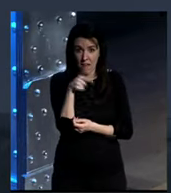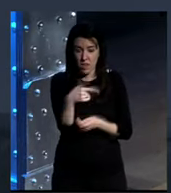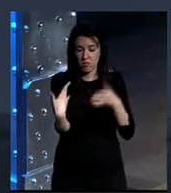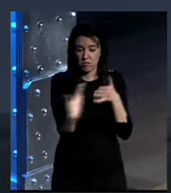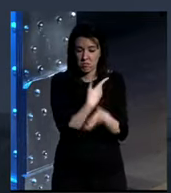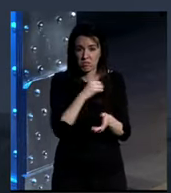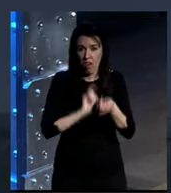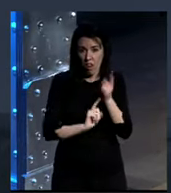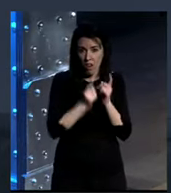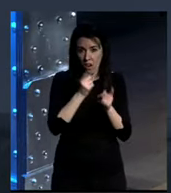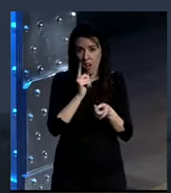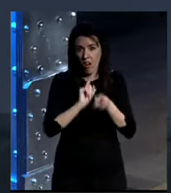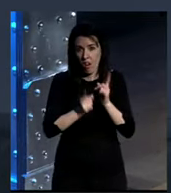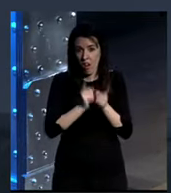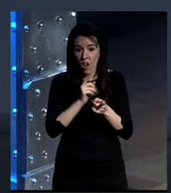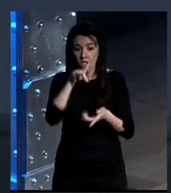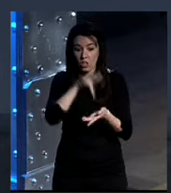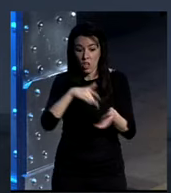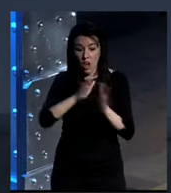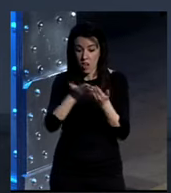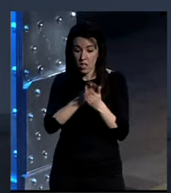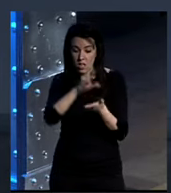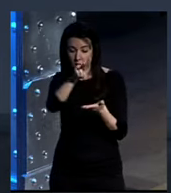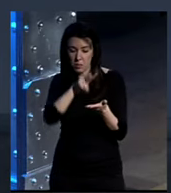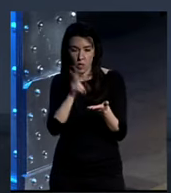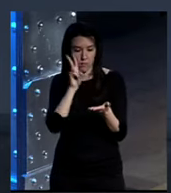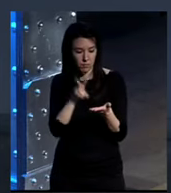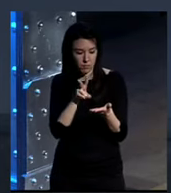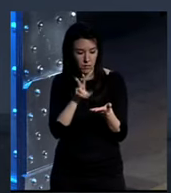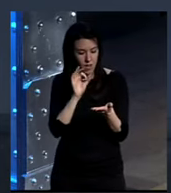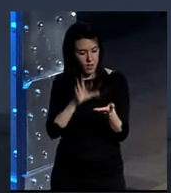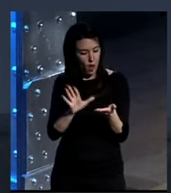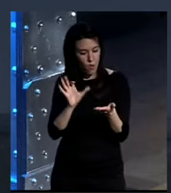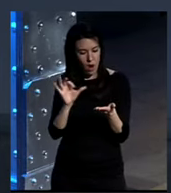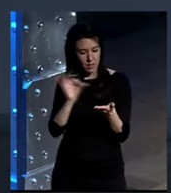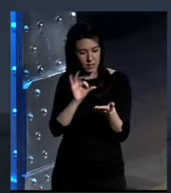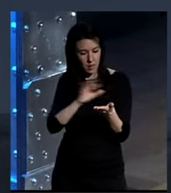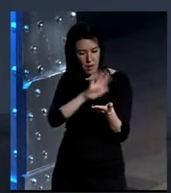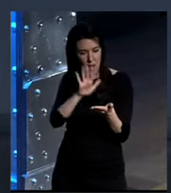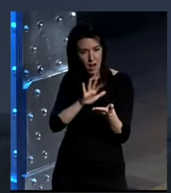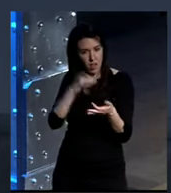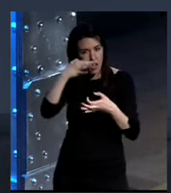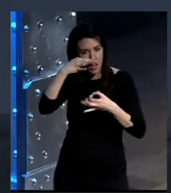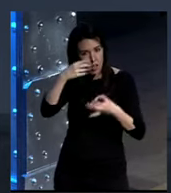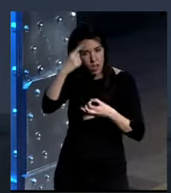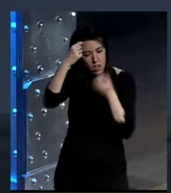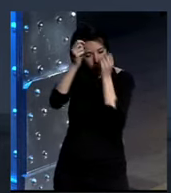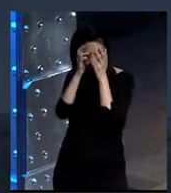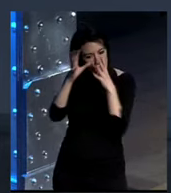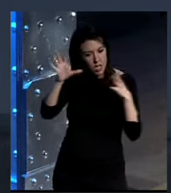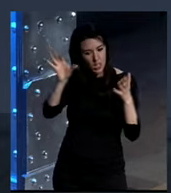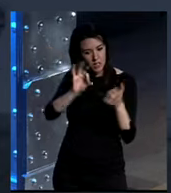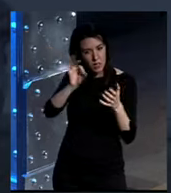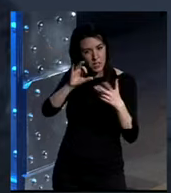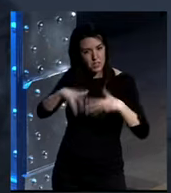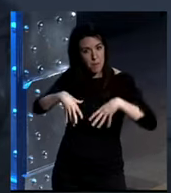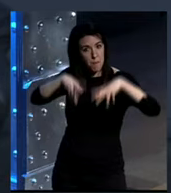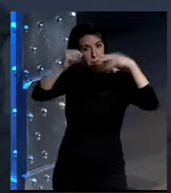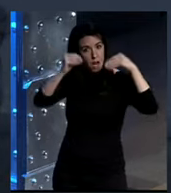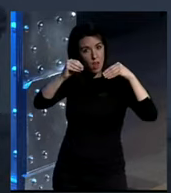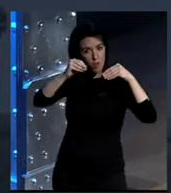que cuando leía el libro veía a Sebastián andando por los pasillos del Palacio de